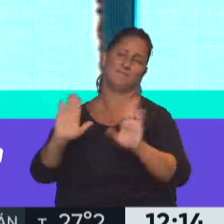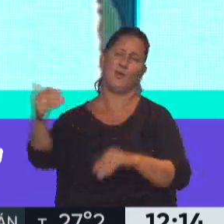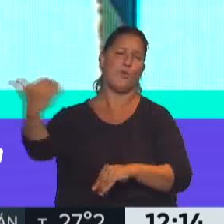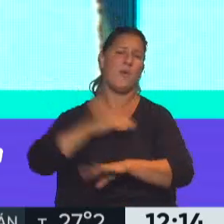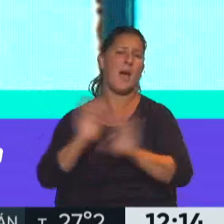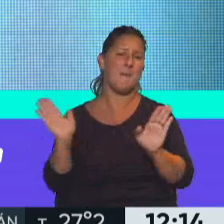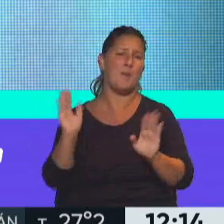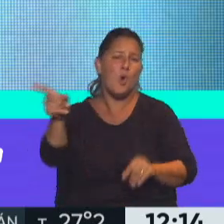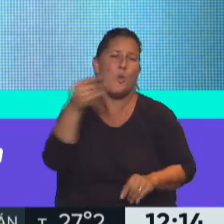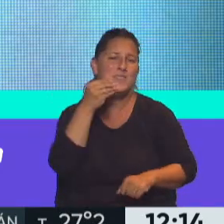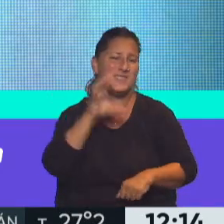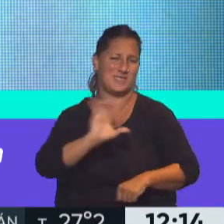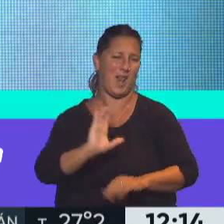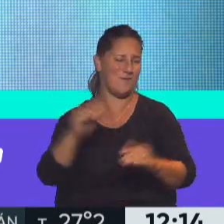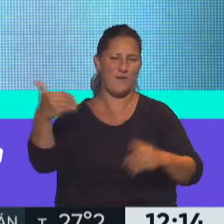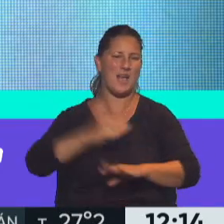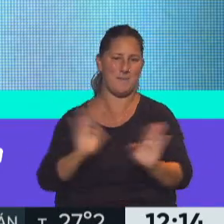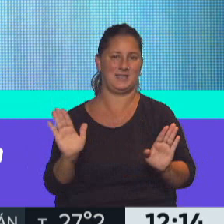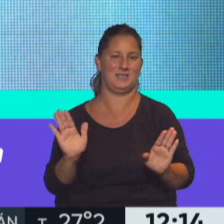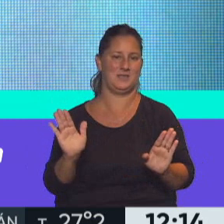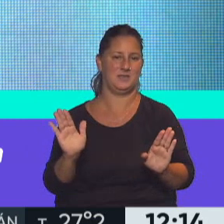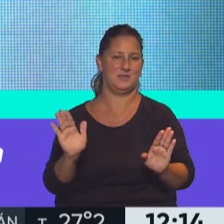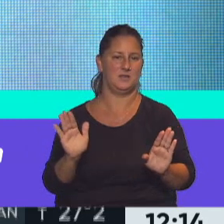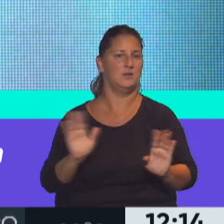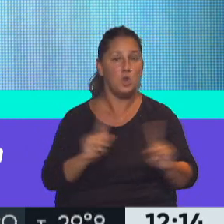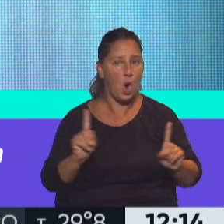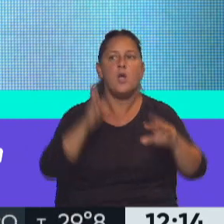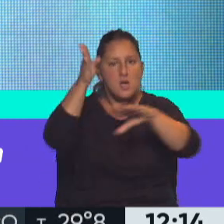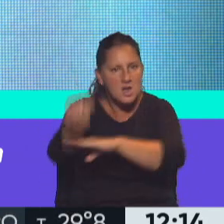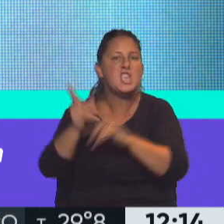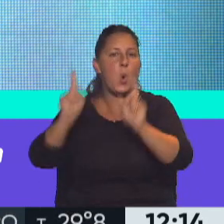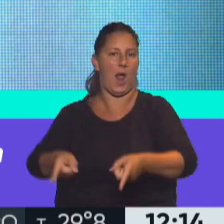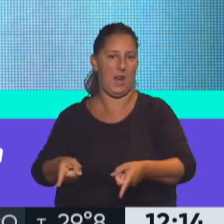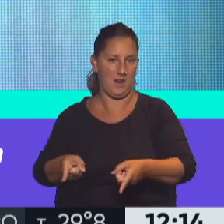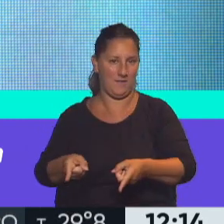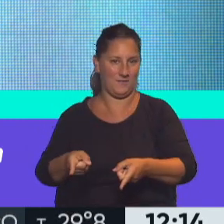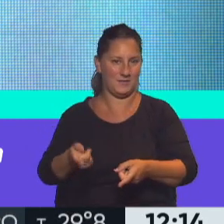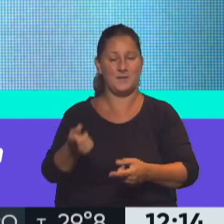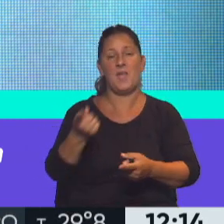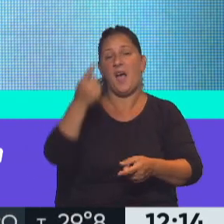vos comiste con sal. No, digamos, en ese sentido te seguís atendiendo. Entonces, quizás uno termina